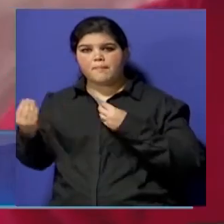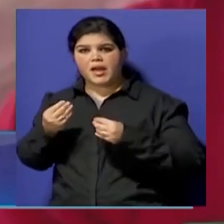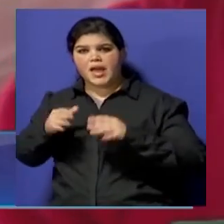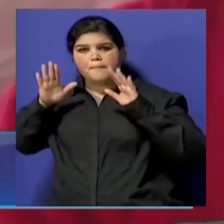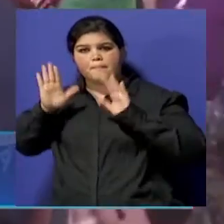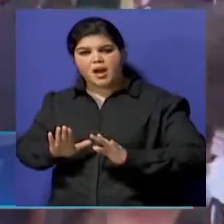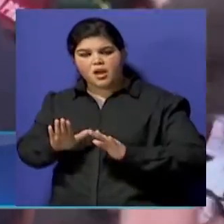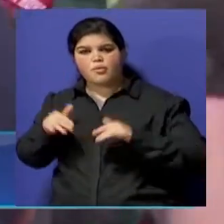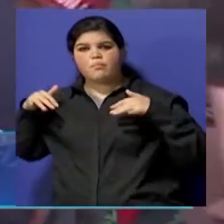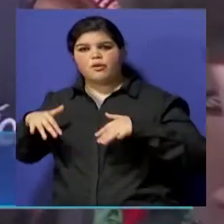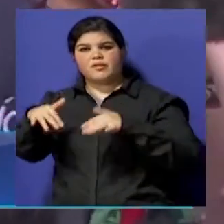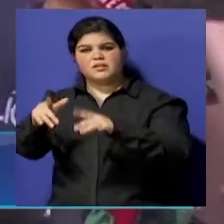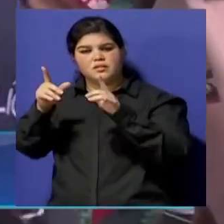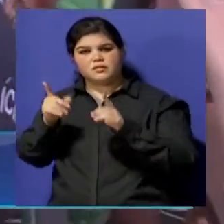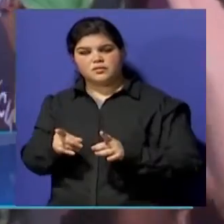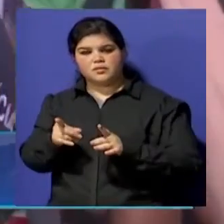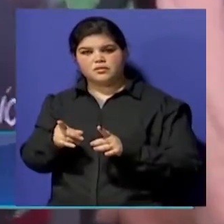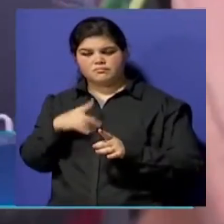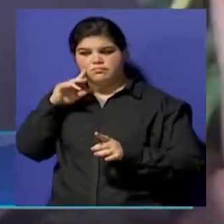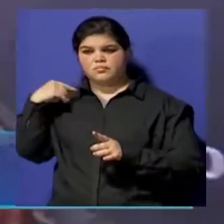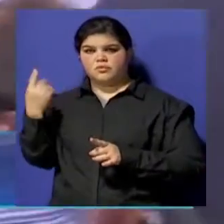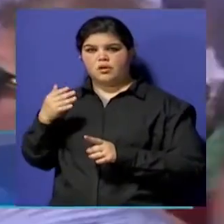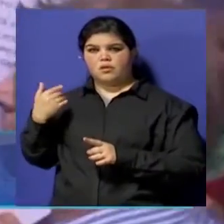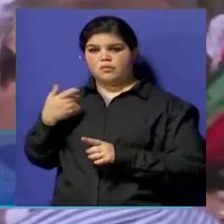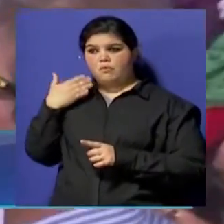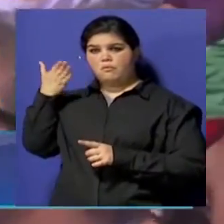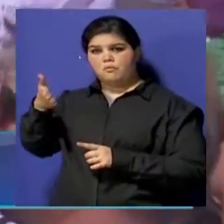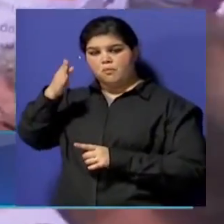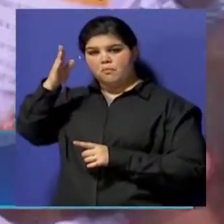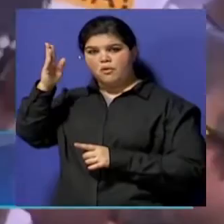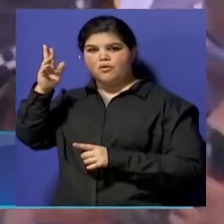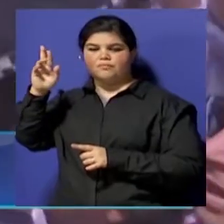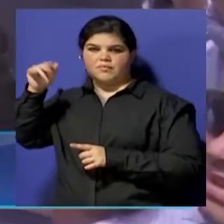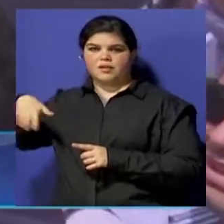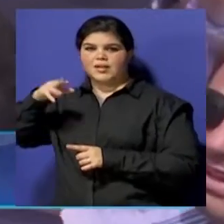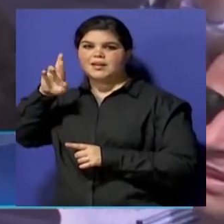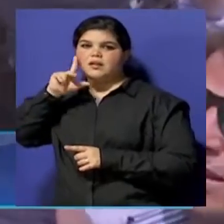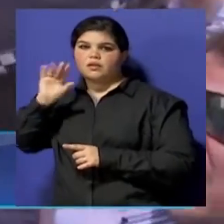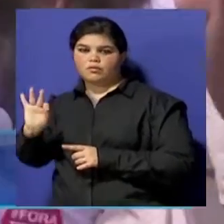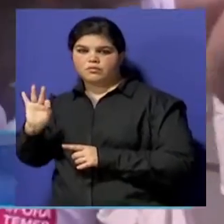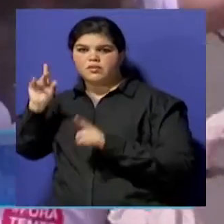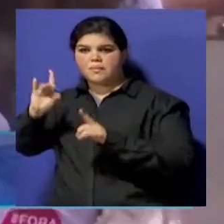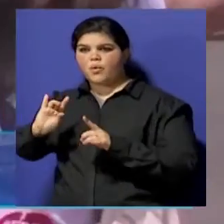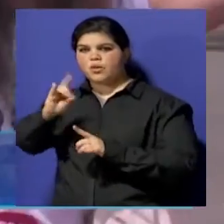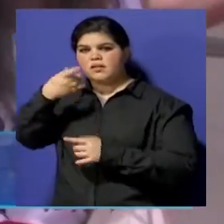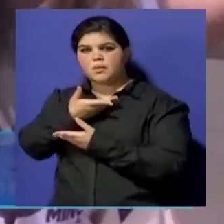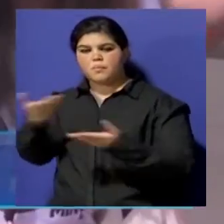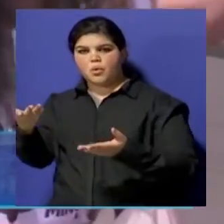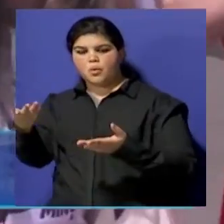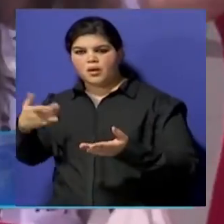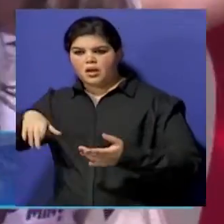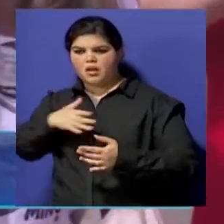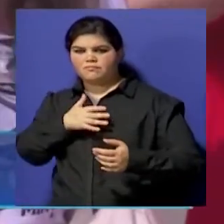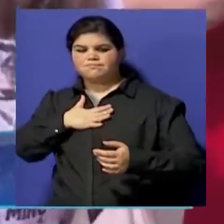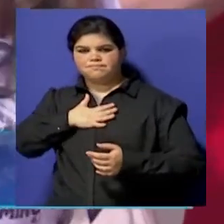paros. Veíamos cuando estuvimos en Río paralizada, por ejemplo, algunas universidades públicas, pero no así las universidades privadas